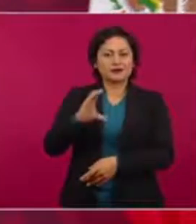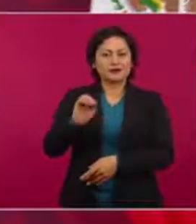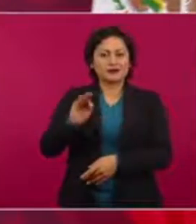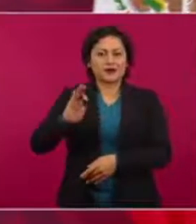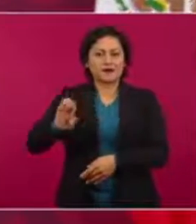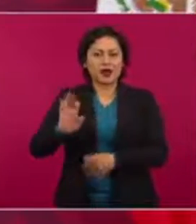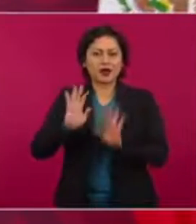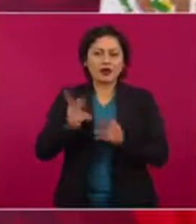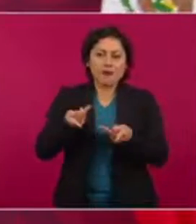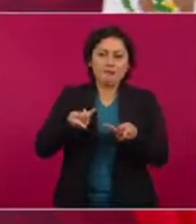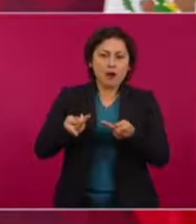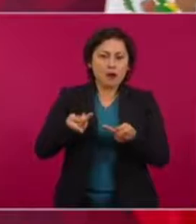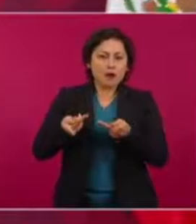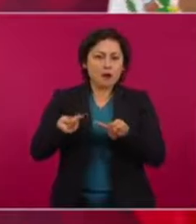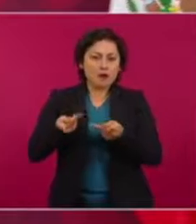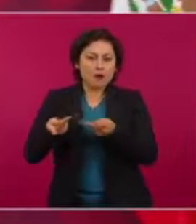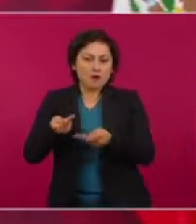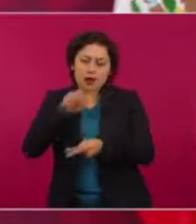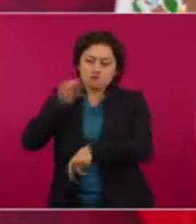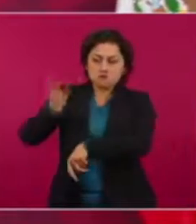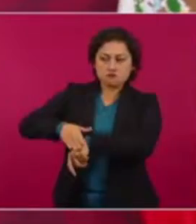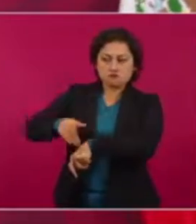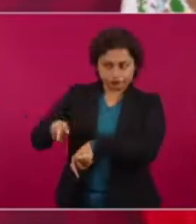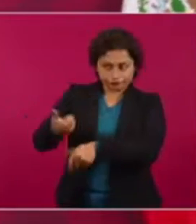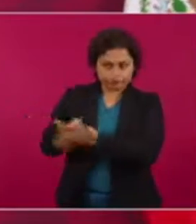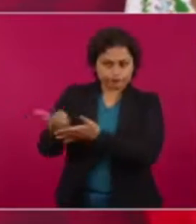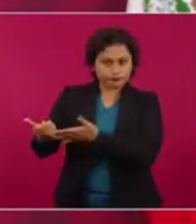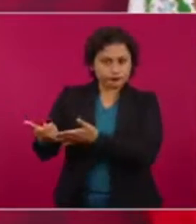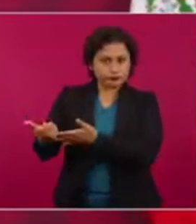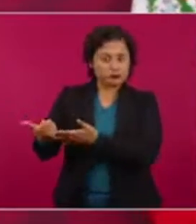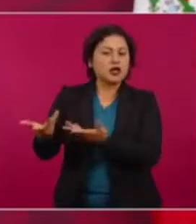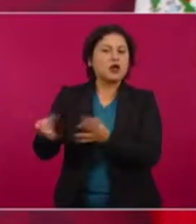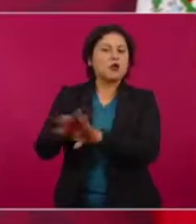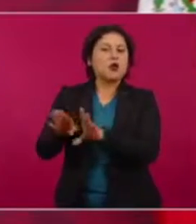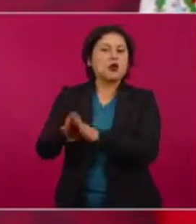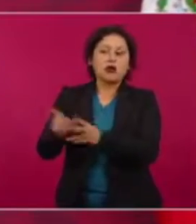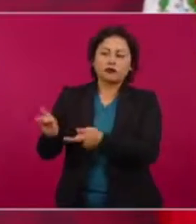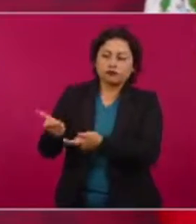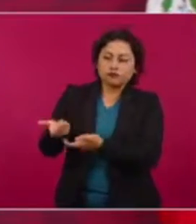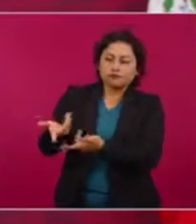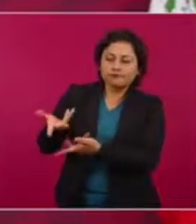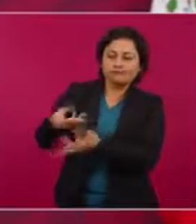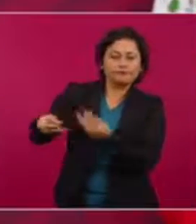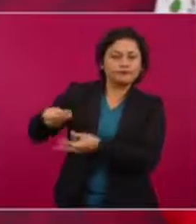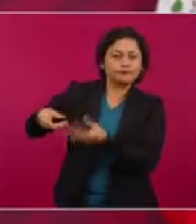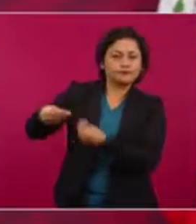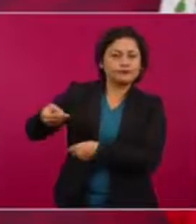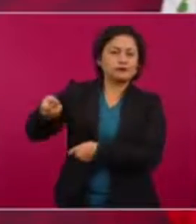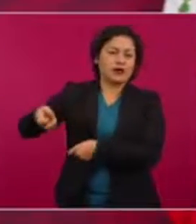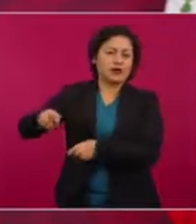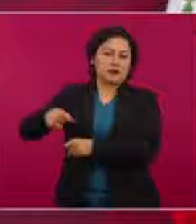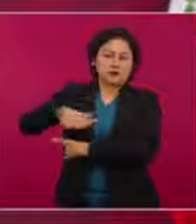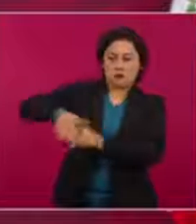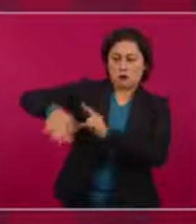para darles el servicio y que no faltara la energía eléctrica.